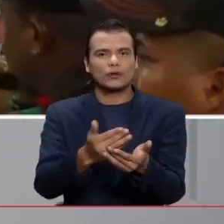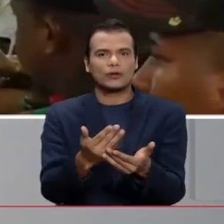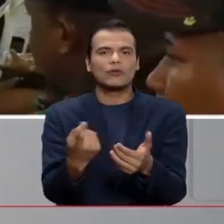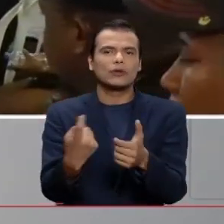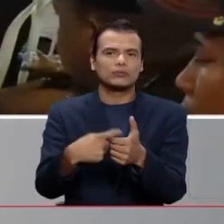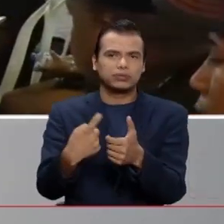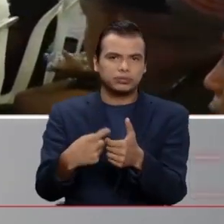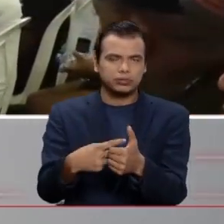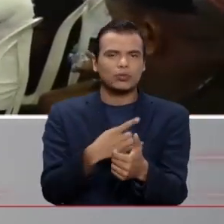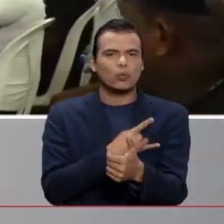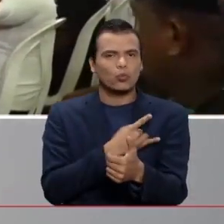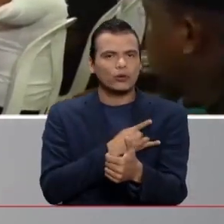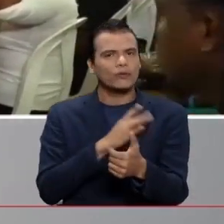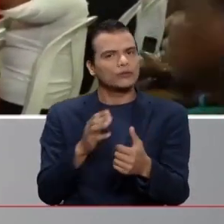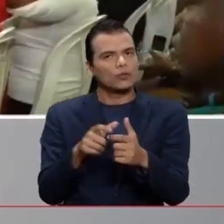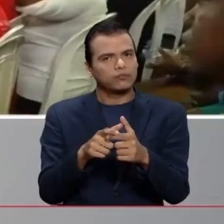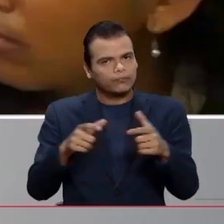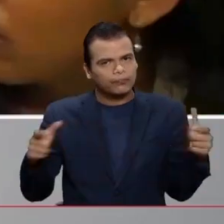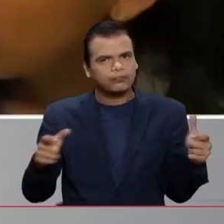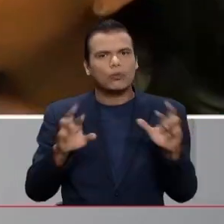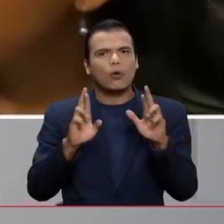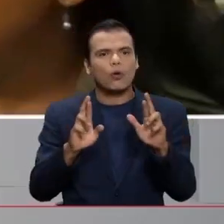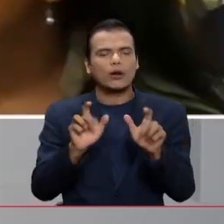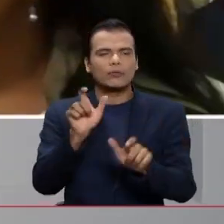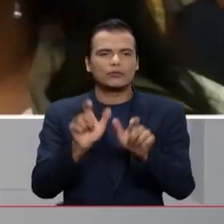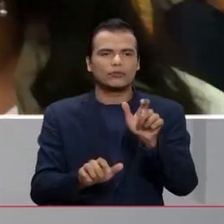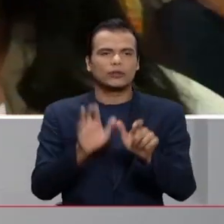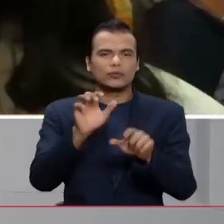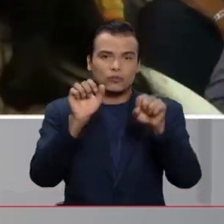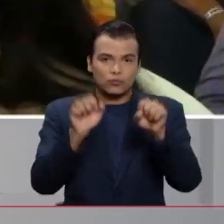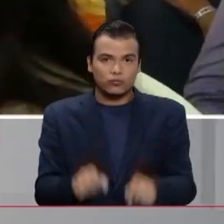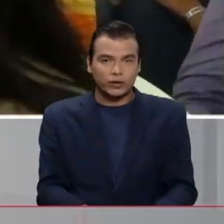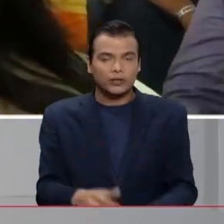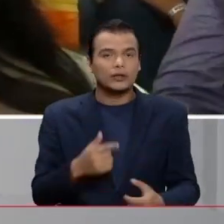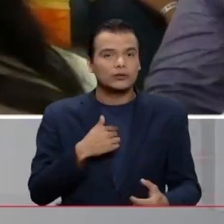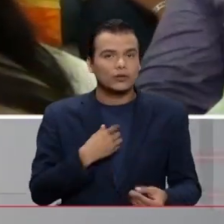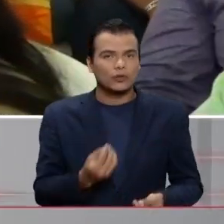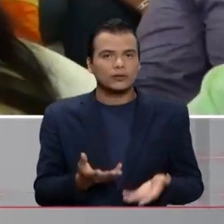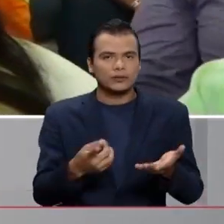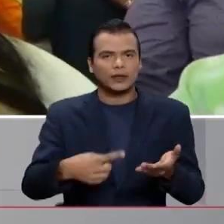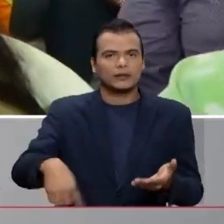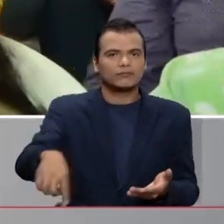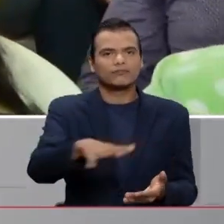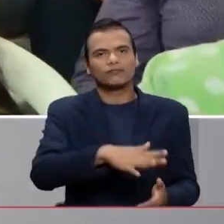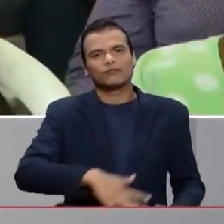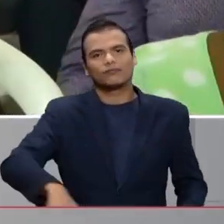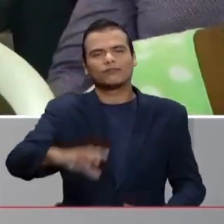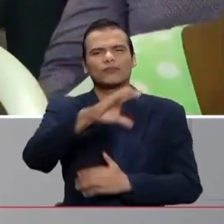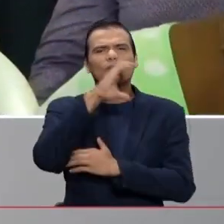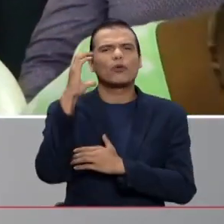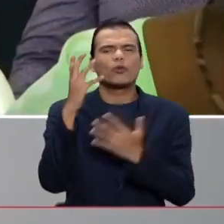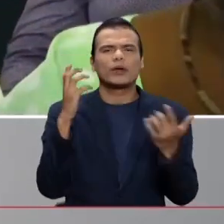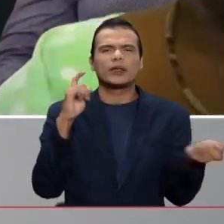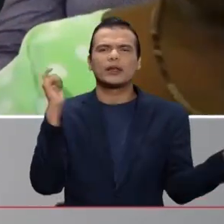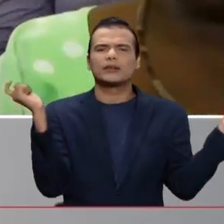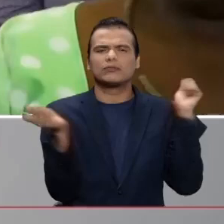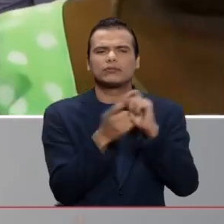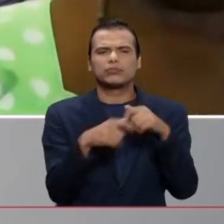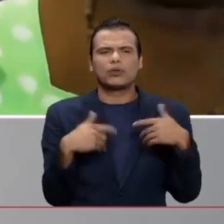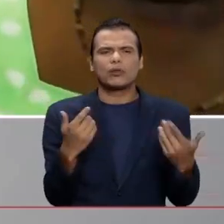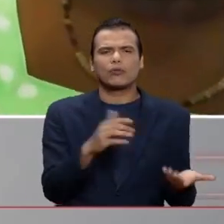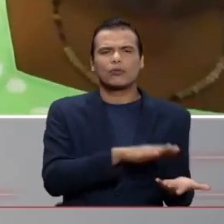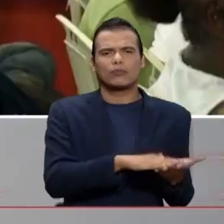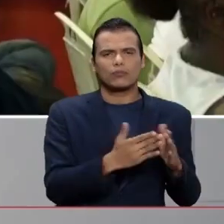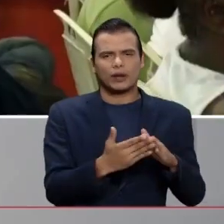El mandatario manifestó que el litoral pacífico transforma el territorio a través de un proceso de paz y que planea gobernar desde allí durante las próximas